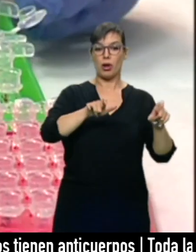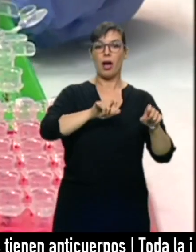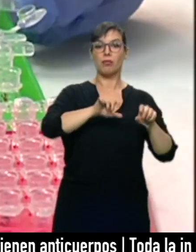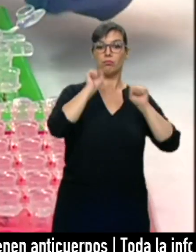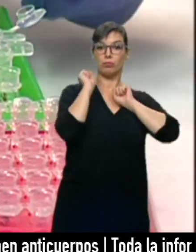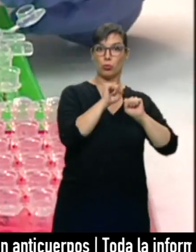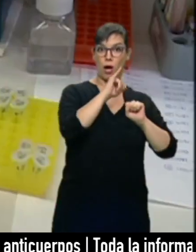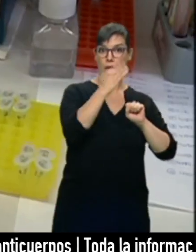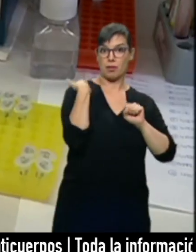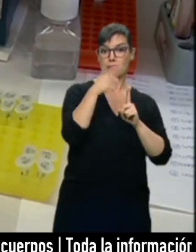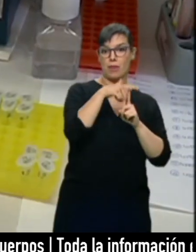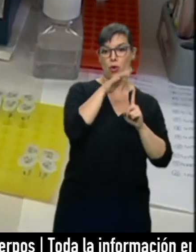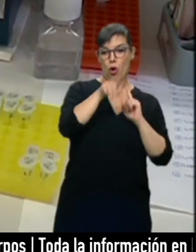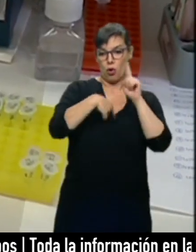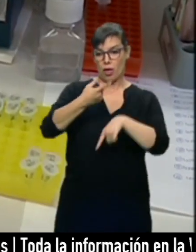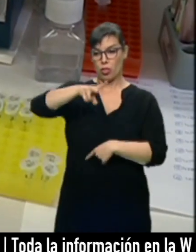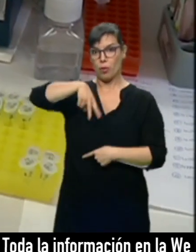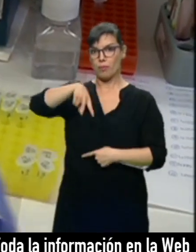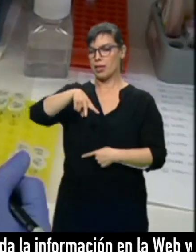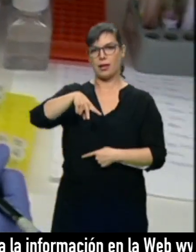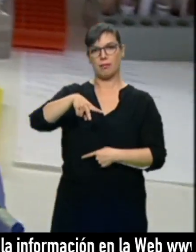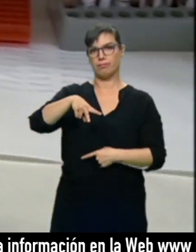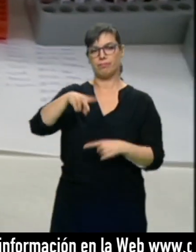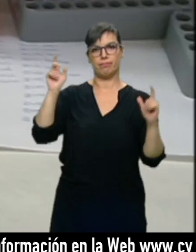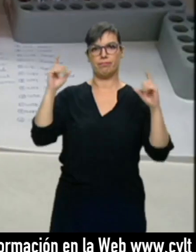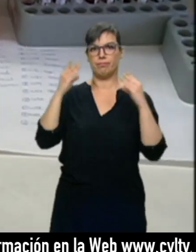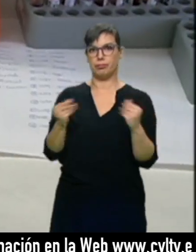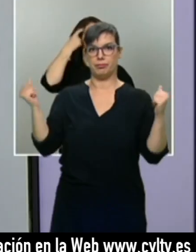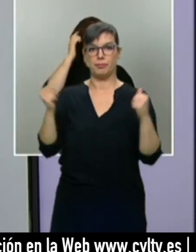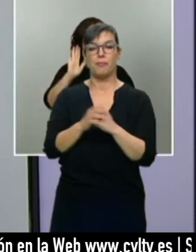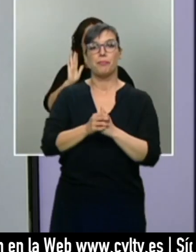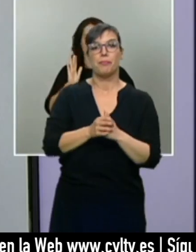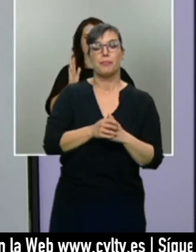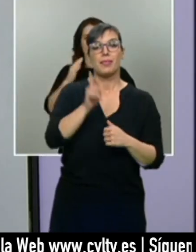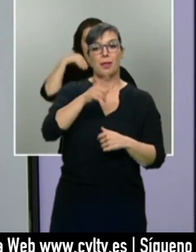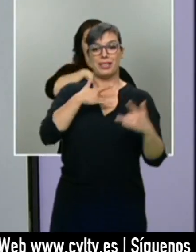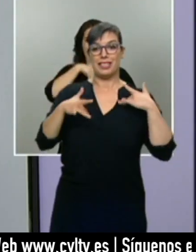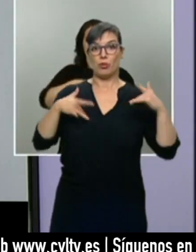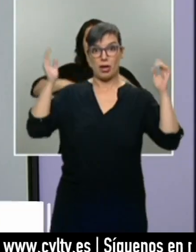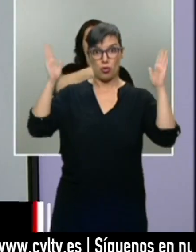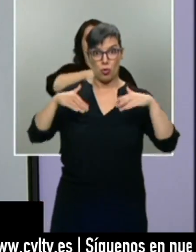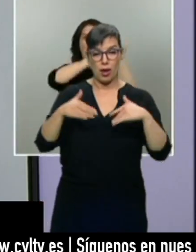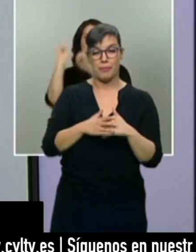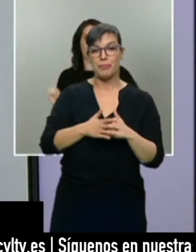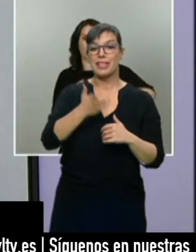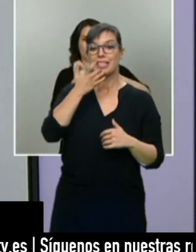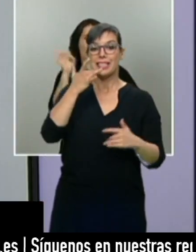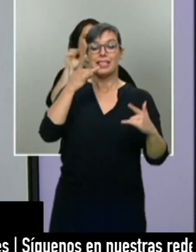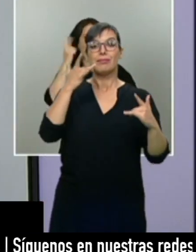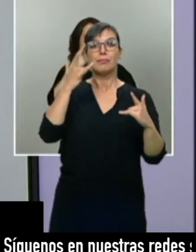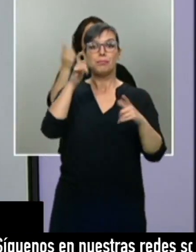2 meses después. Y ha ocurrido más entre quienes no han tenido síntomas. No de poder detectarlos no significa que esas personas